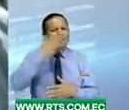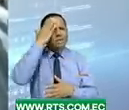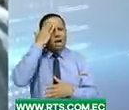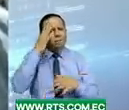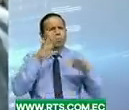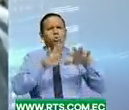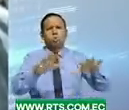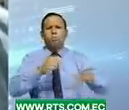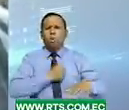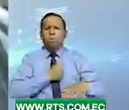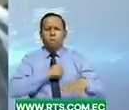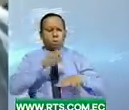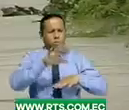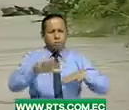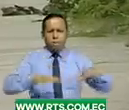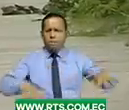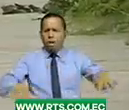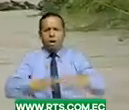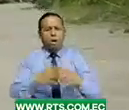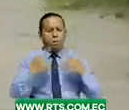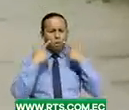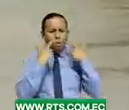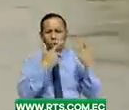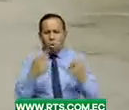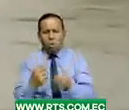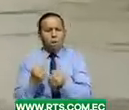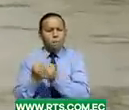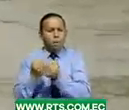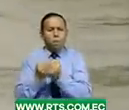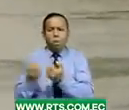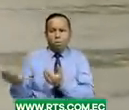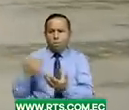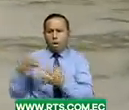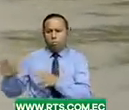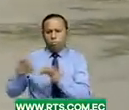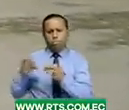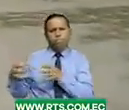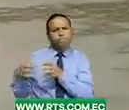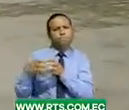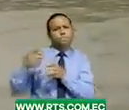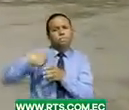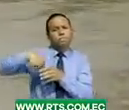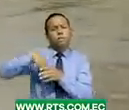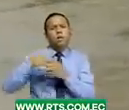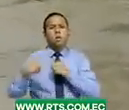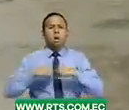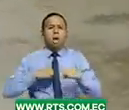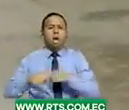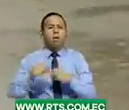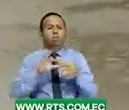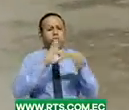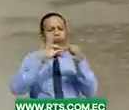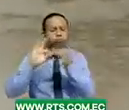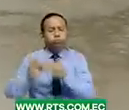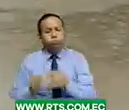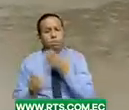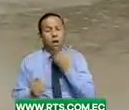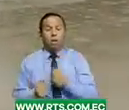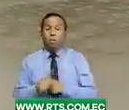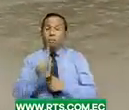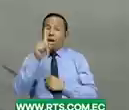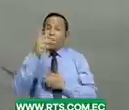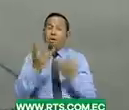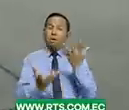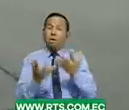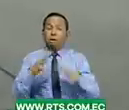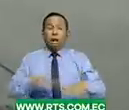de vulnerabilidad en territorio, ¿no? Para que vayan conformando su comité de gestión de riesgos. Pero en la mayoría de los casos no